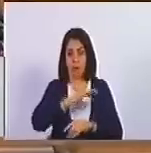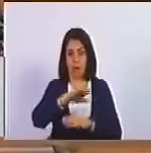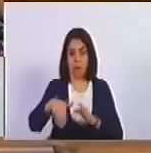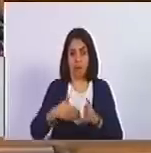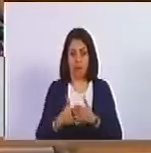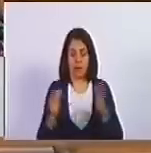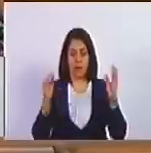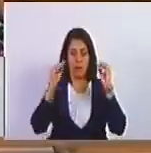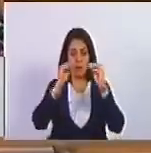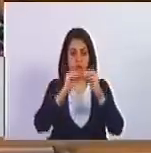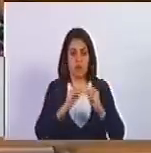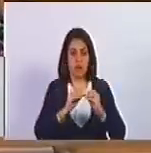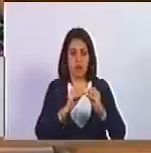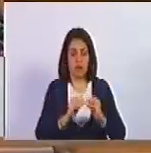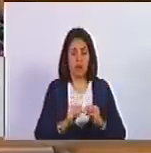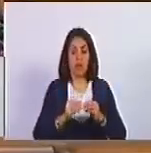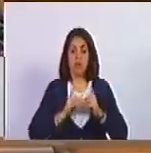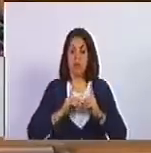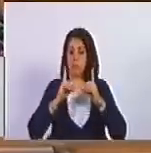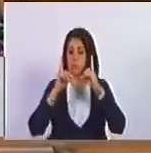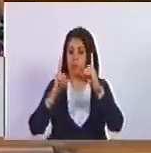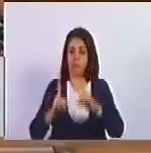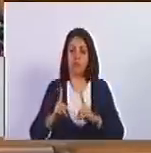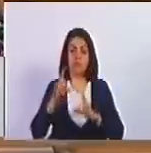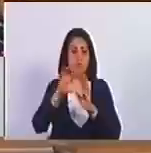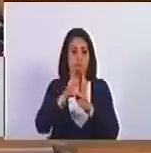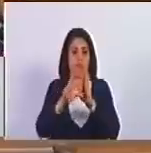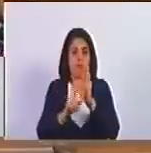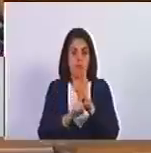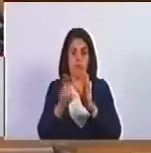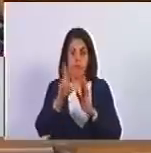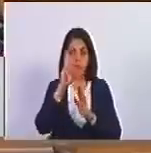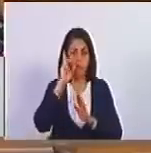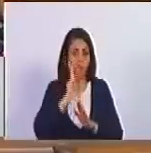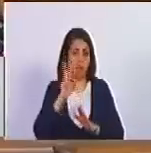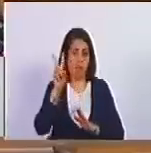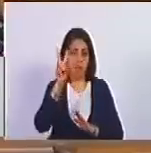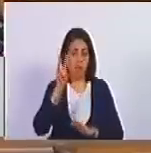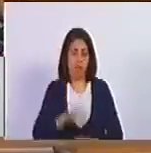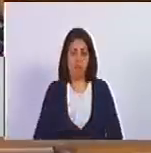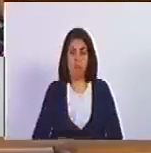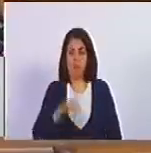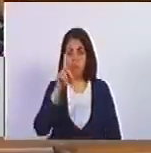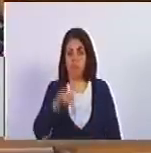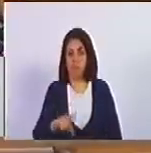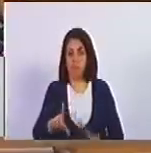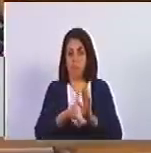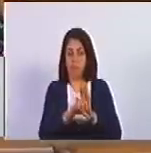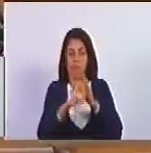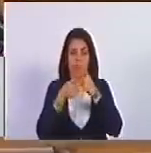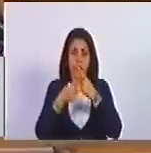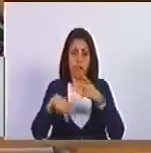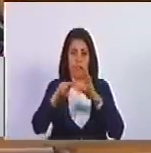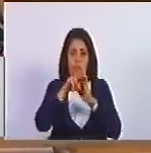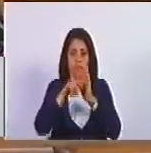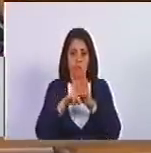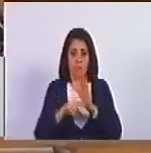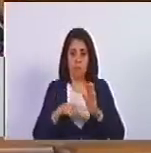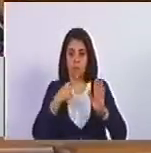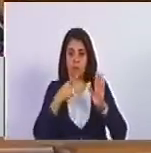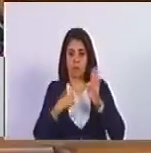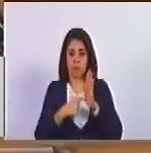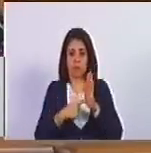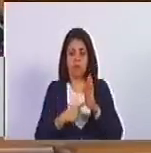que se ajusten a las disposiciones de la Constitución de la República Bolivariana de Venezuela, esta ley y demás normas